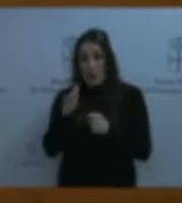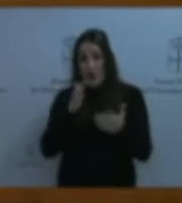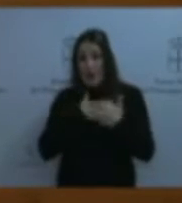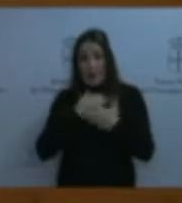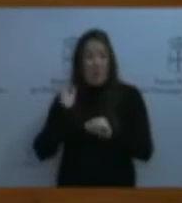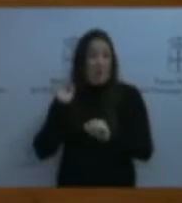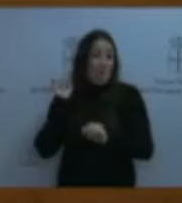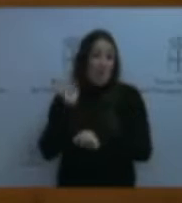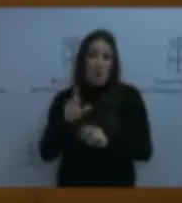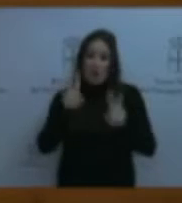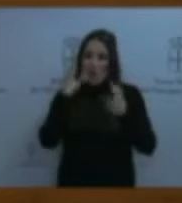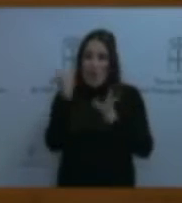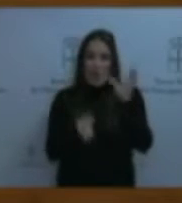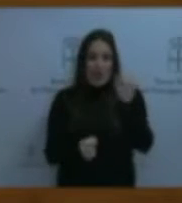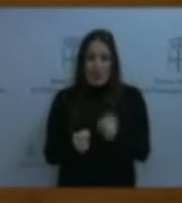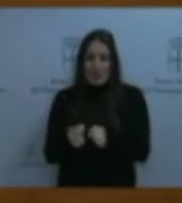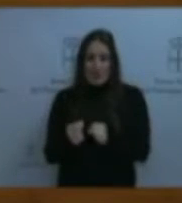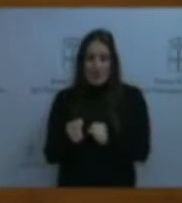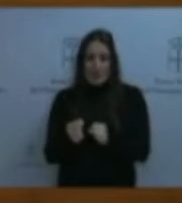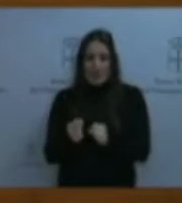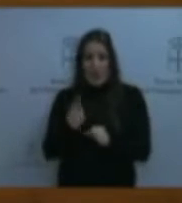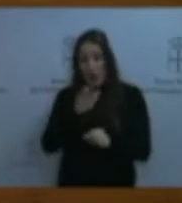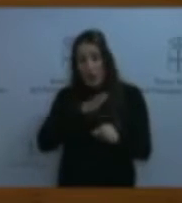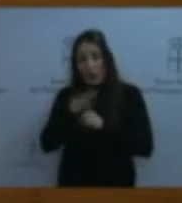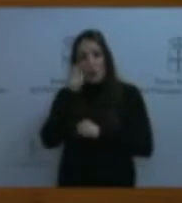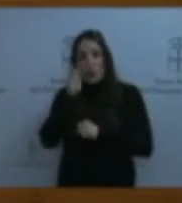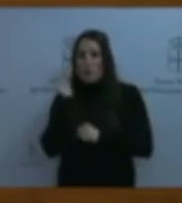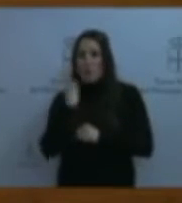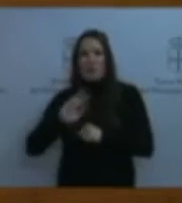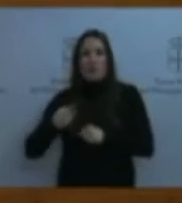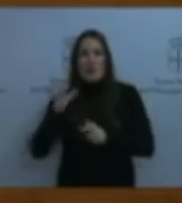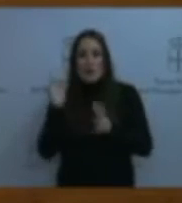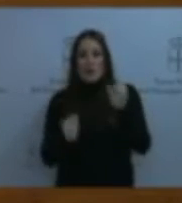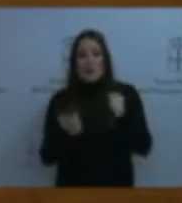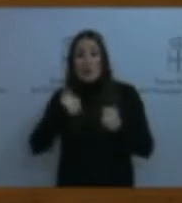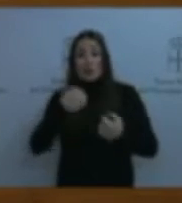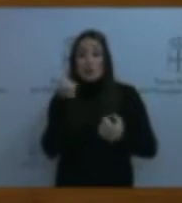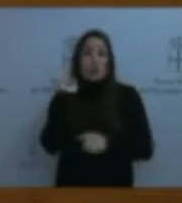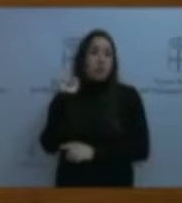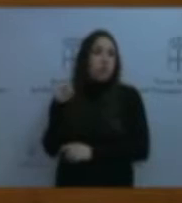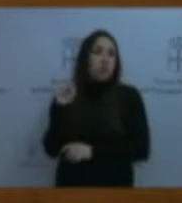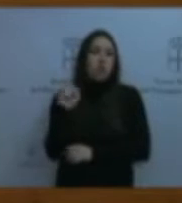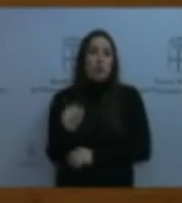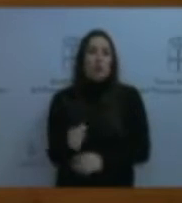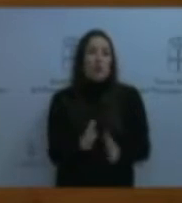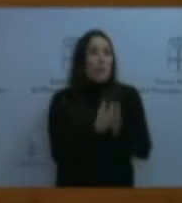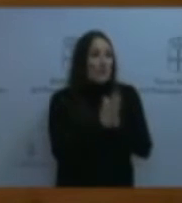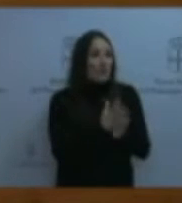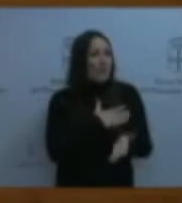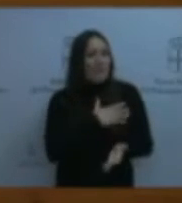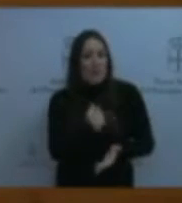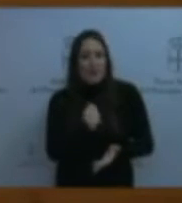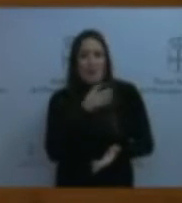no lo tenemos en otro lugar en el campo, lo tenemos en la leche y estamos mirando para otro lado. Y les pido valentía para